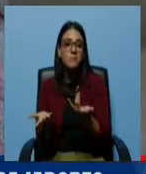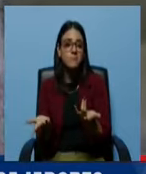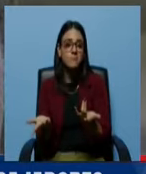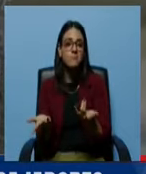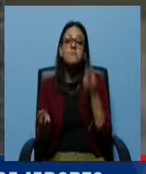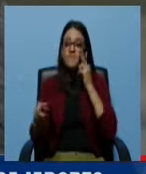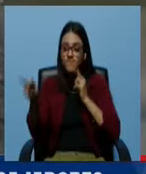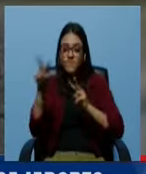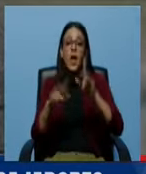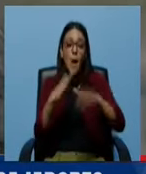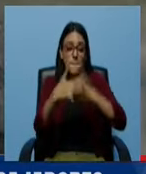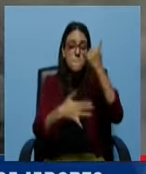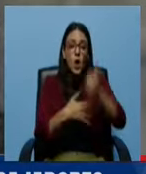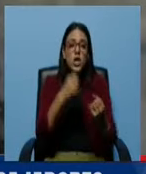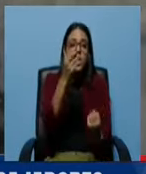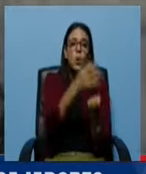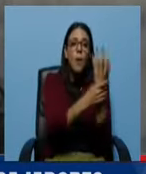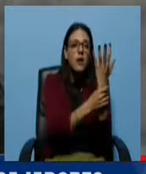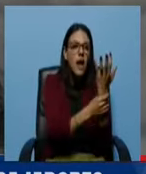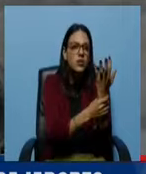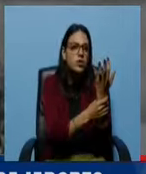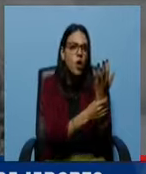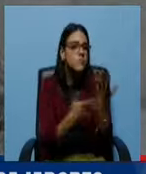Así que este proyecto nace,